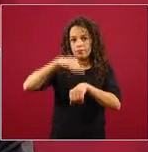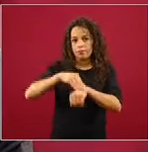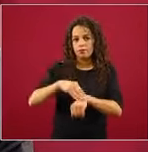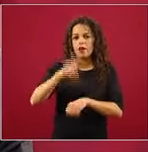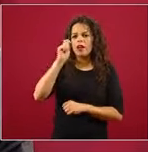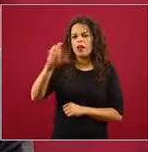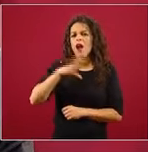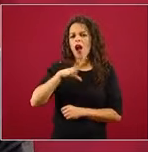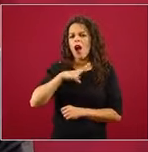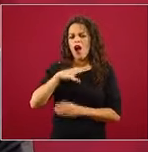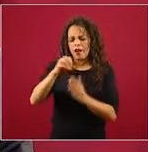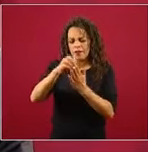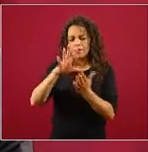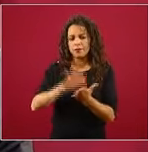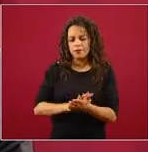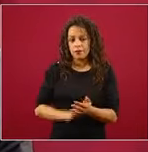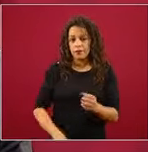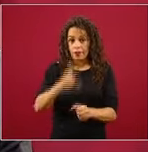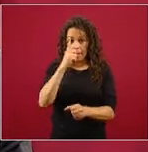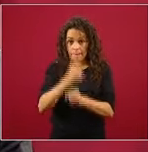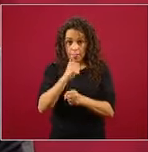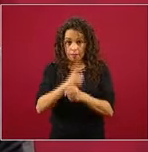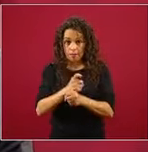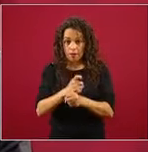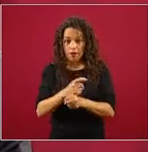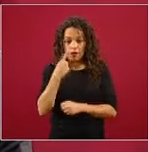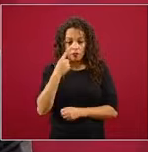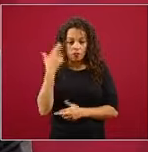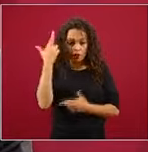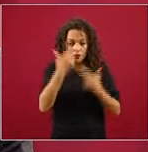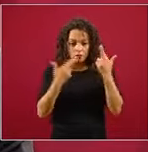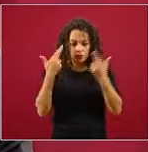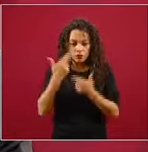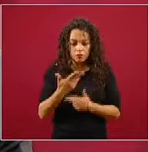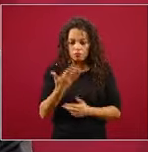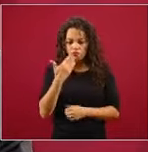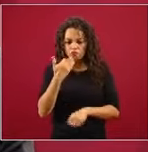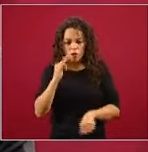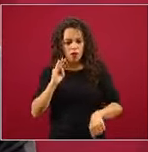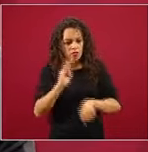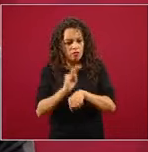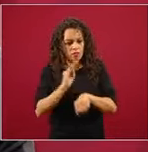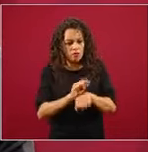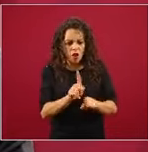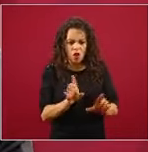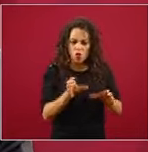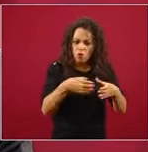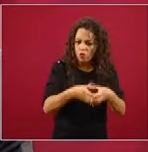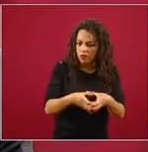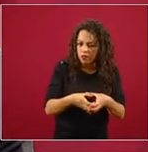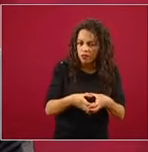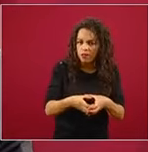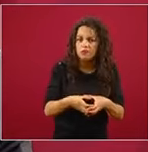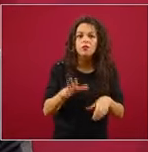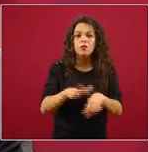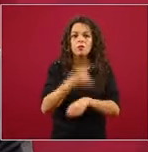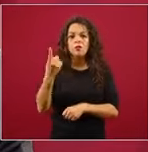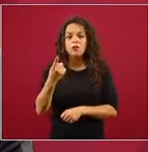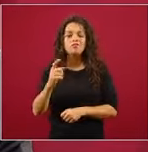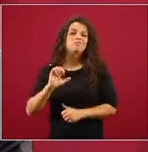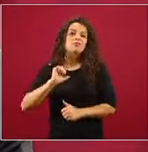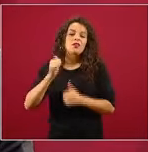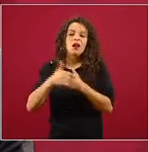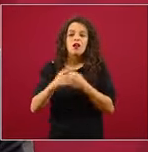elementos. Primero, evaluar la vulnerabilidad comunitaria. Hay comunidades que por razones socioeconómicas o